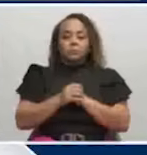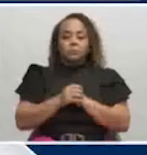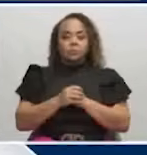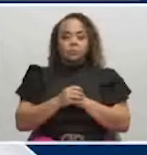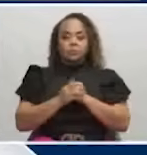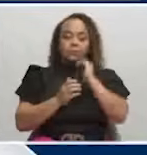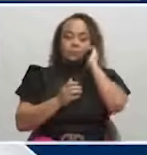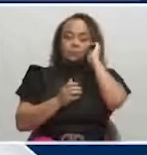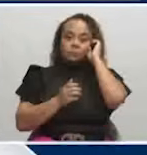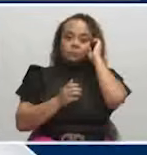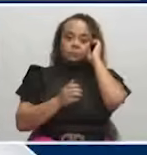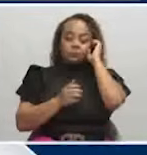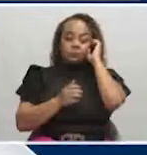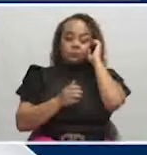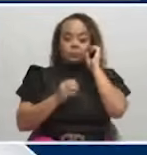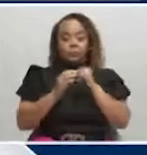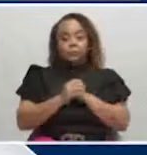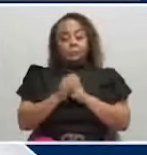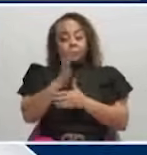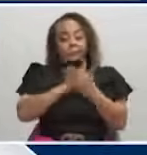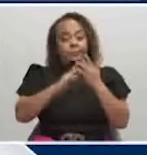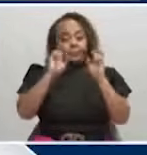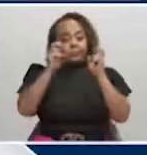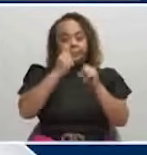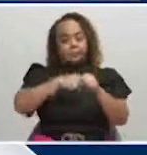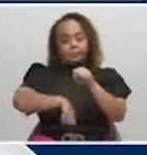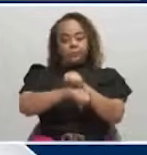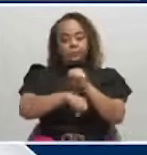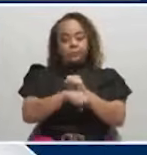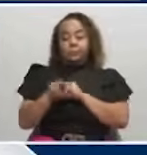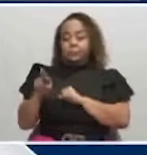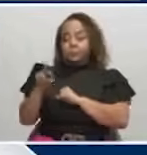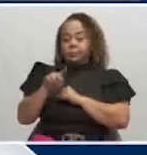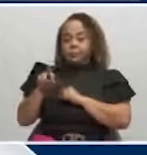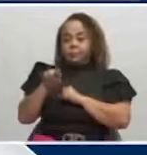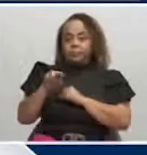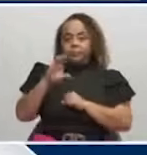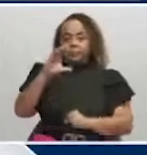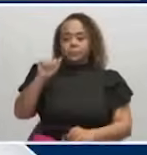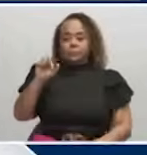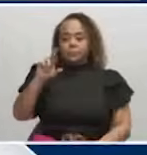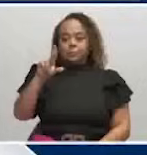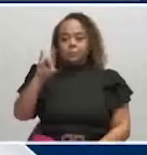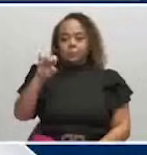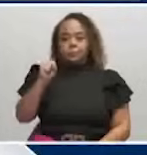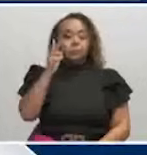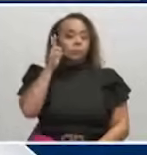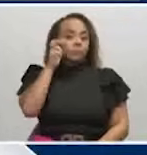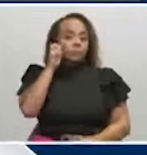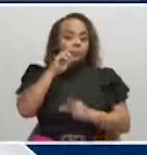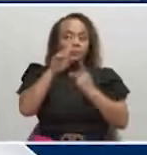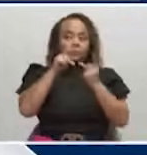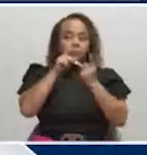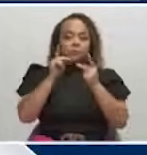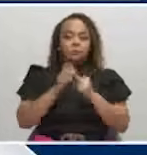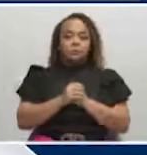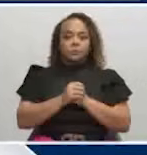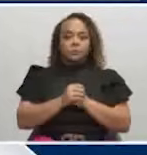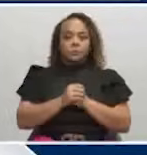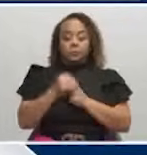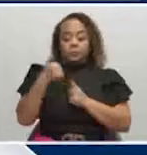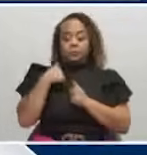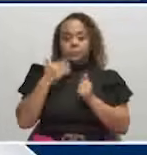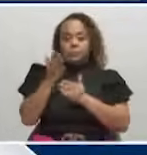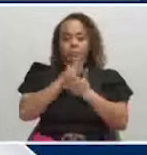en esto a nivel de fútbol, ¿verdad? Compañeros, don Carlos los está escuchando perfectamente. Por si